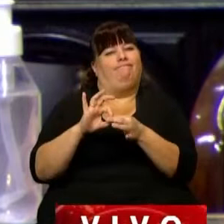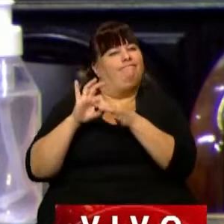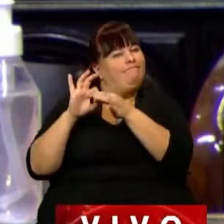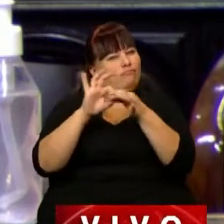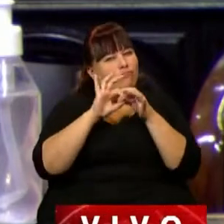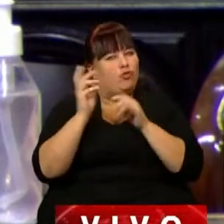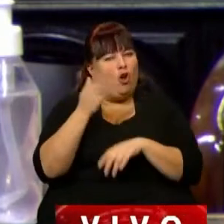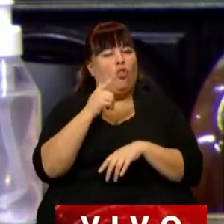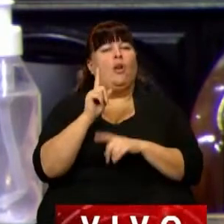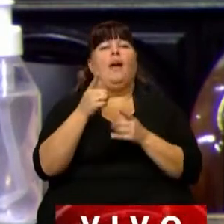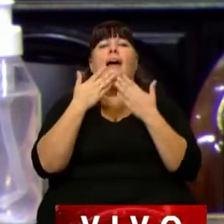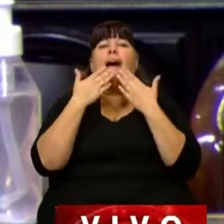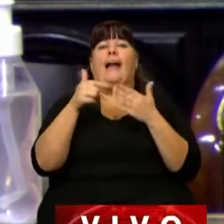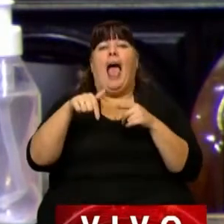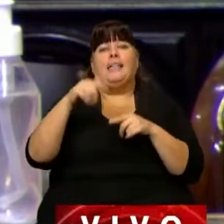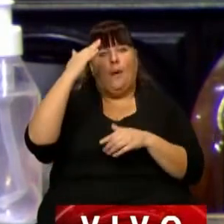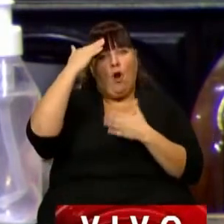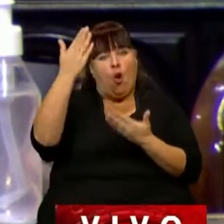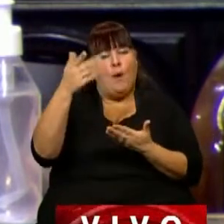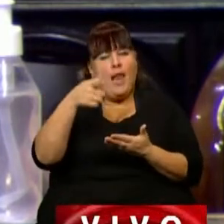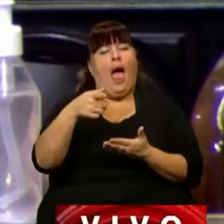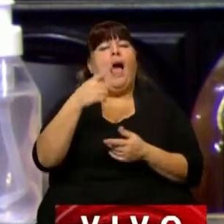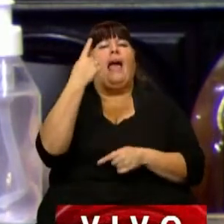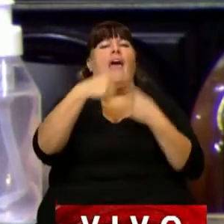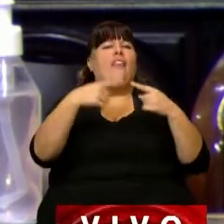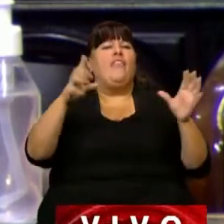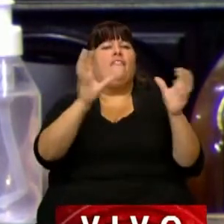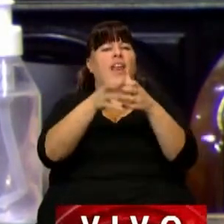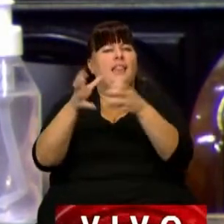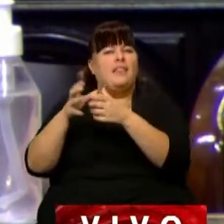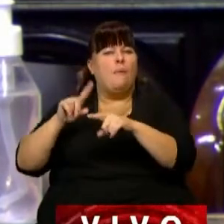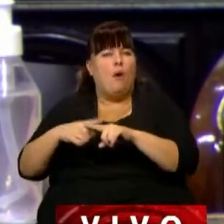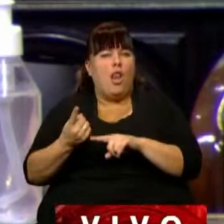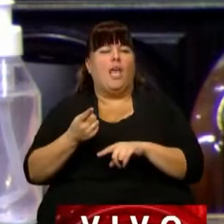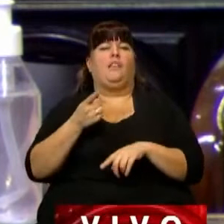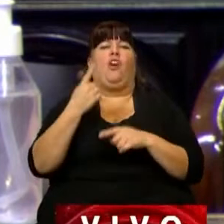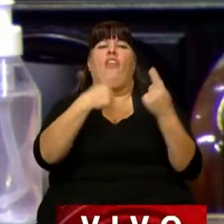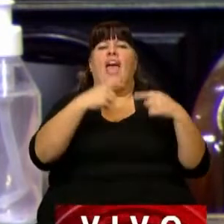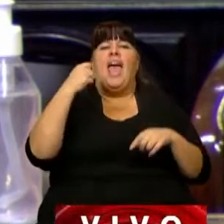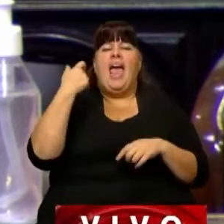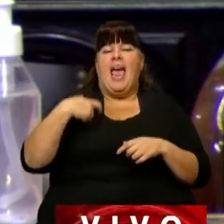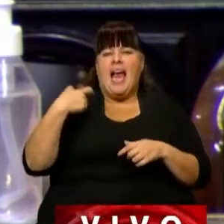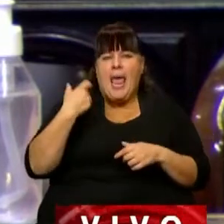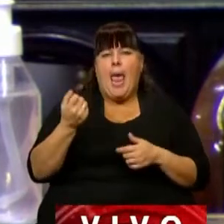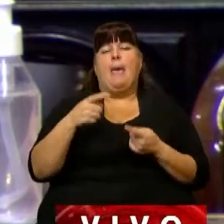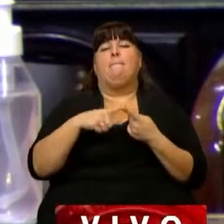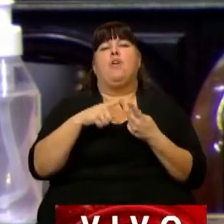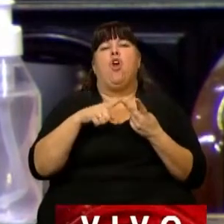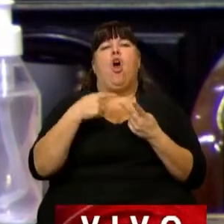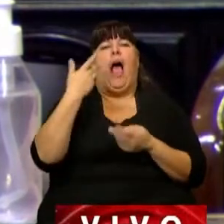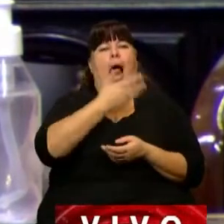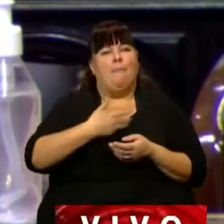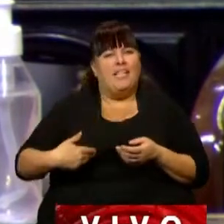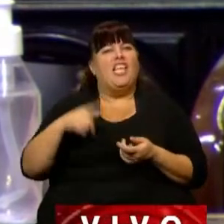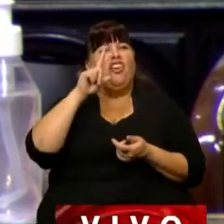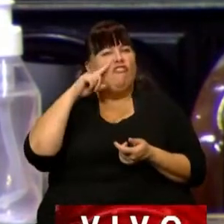Quiero agradecer en este homenaje a distintas fuerzas políticas, a distintos gremios, a nuestro